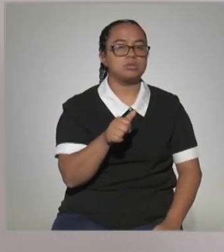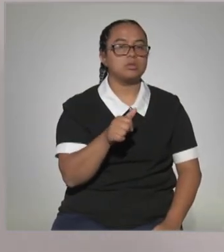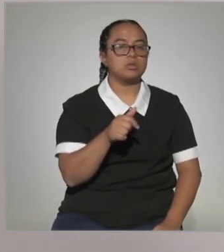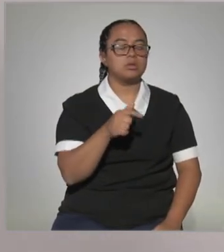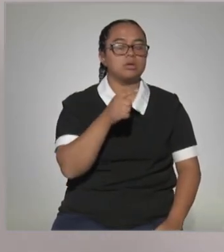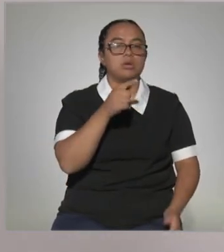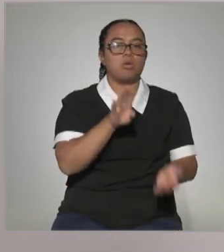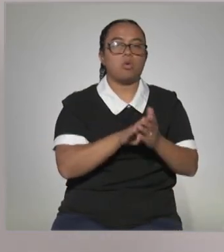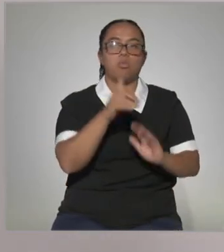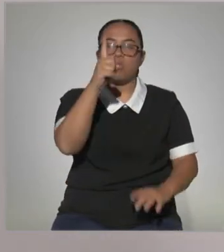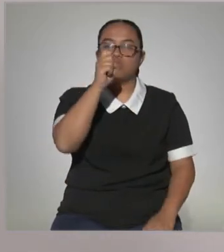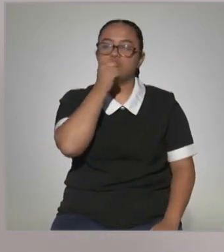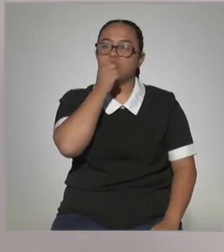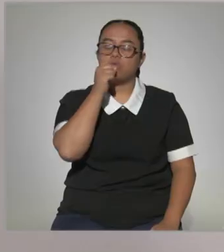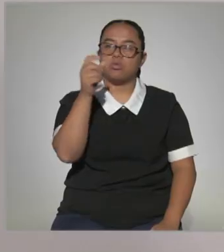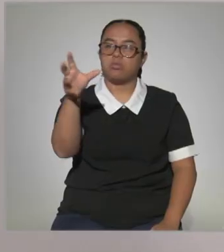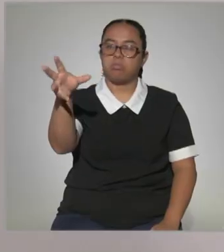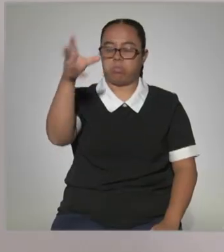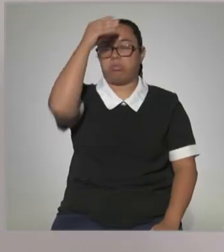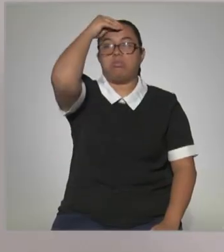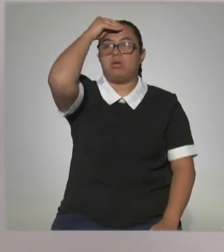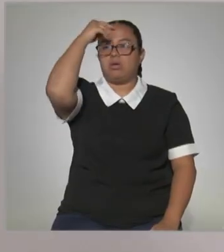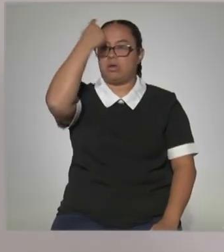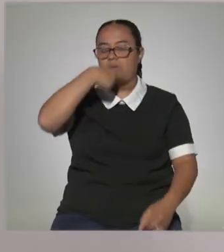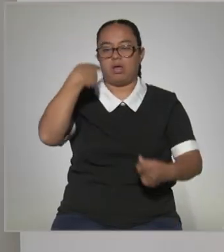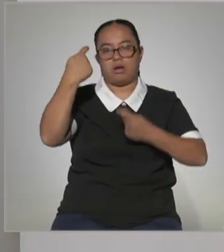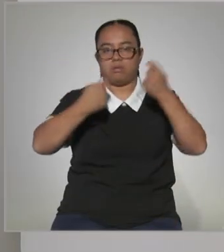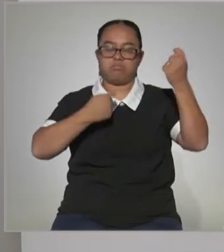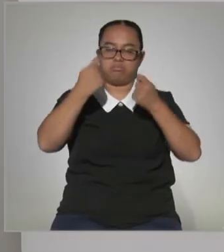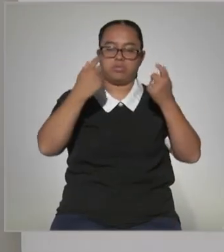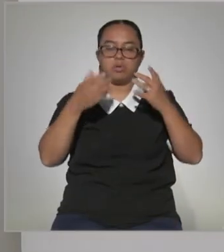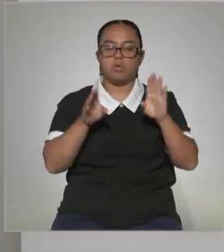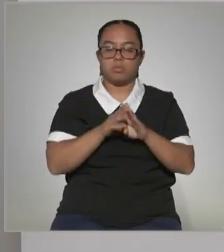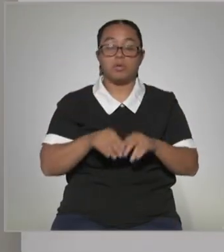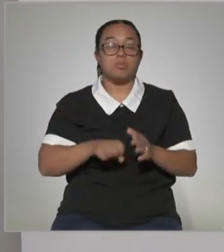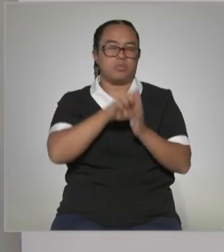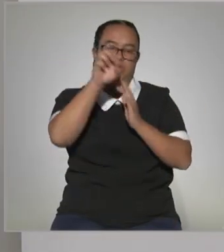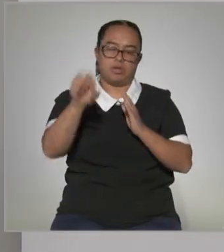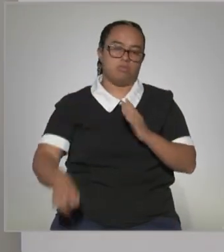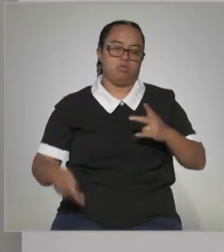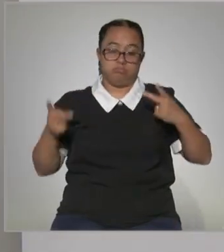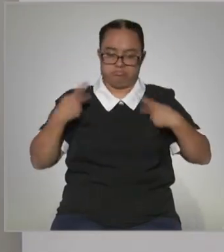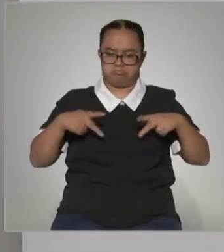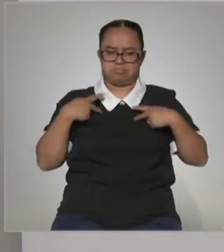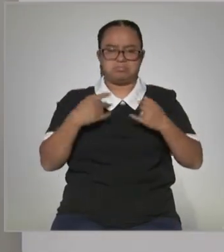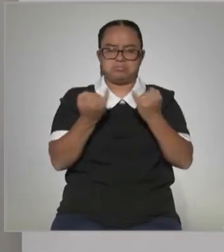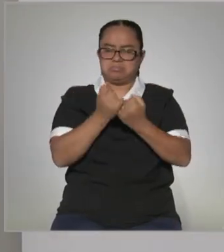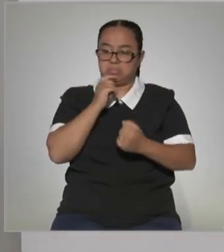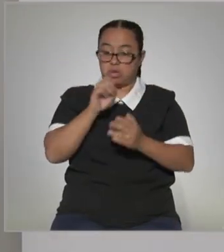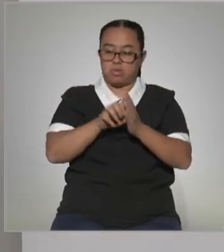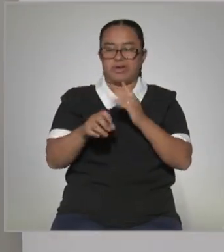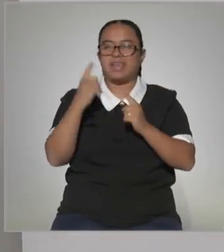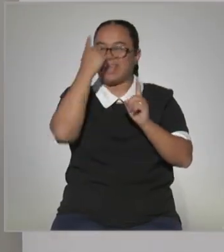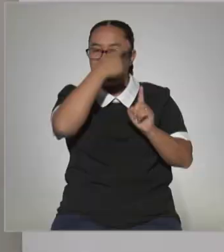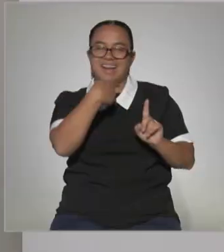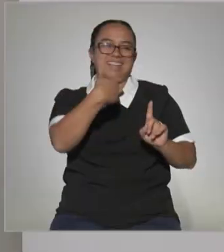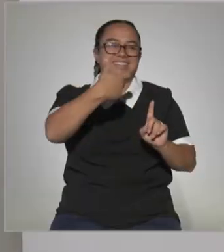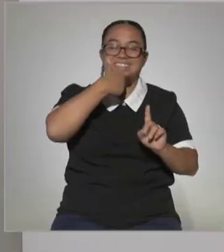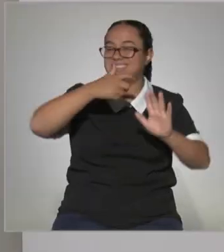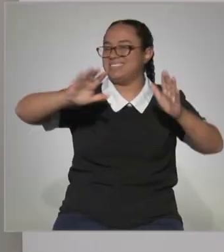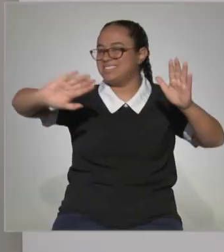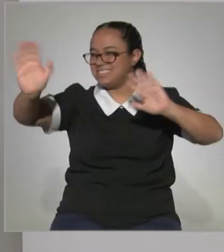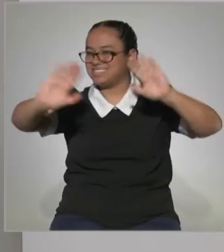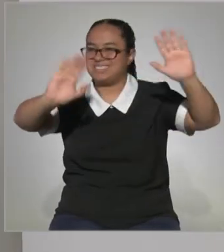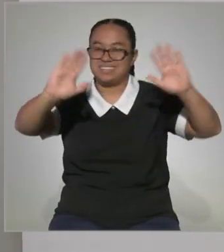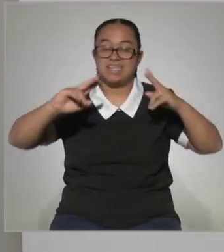en microsegundos nos afecta. Las personas reaccionan, ¿no? al estímulo. Es decir, si tú llegas con una cara sonriente saludando